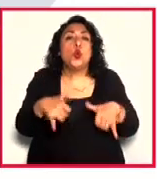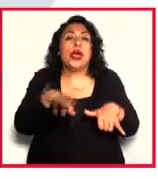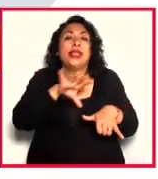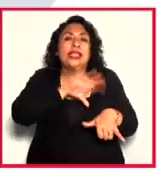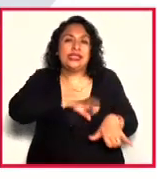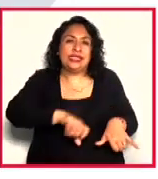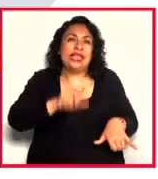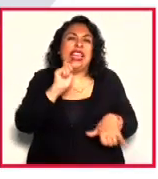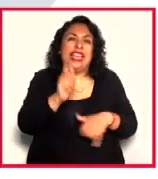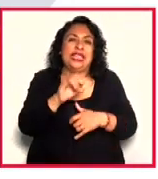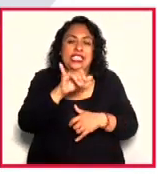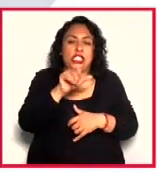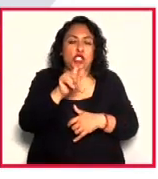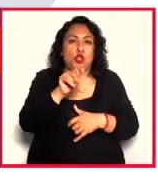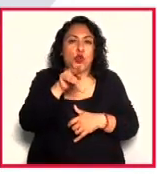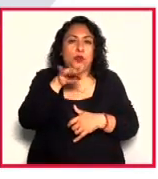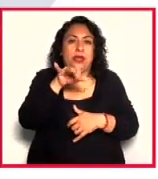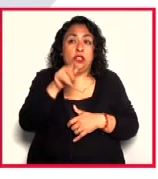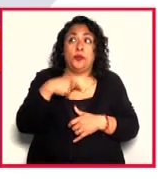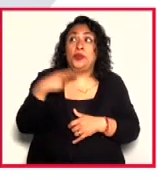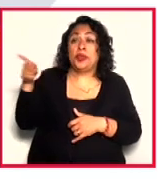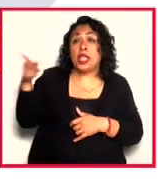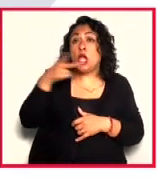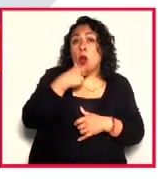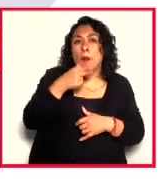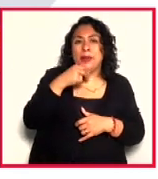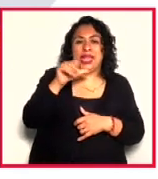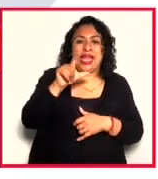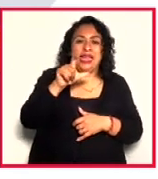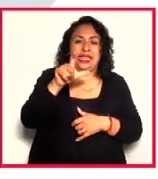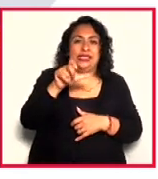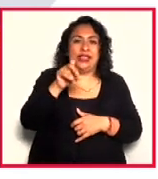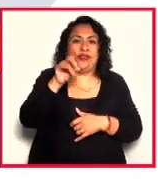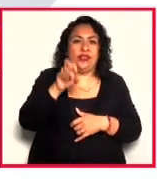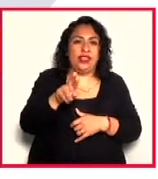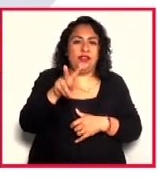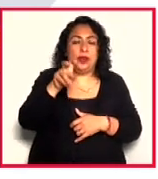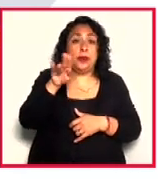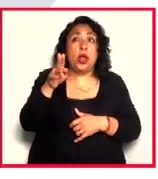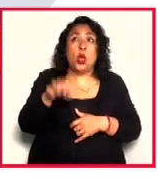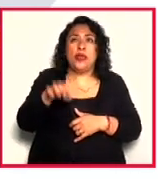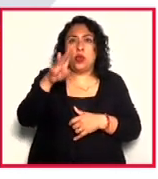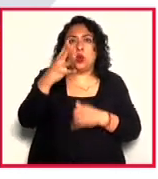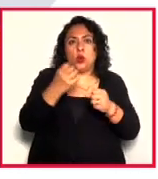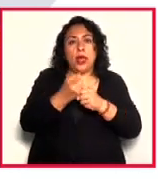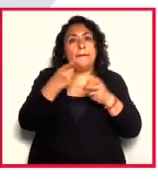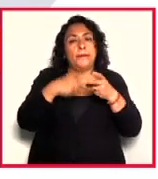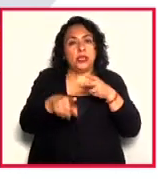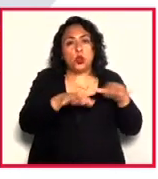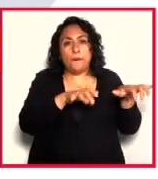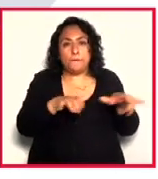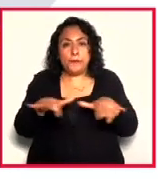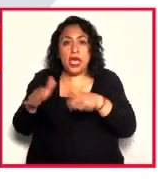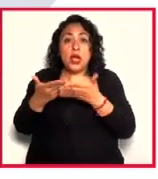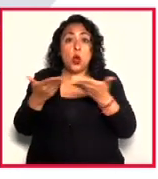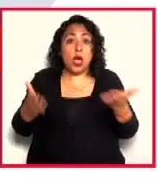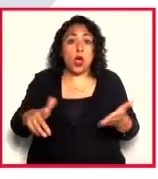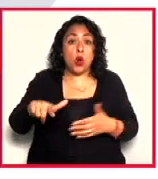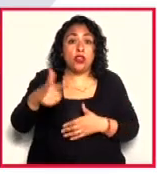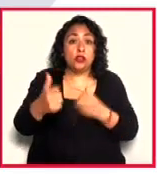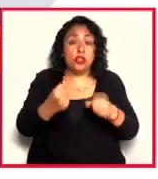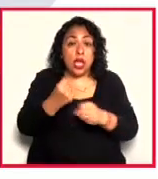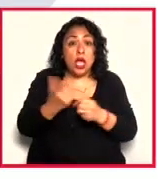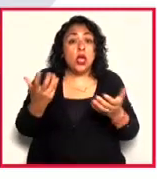instrumentos. Él es Alexander Vivero. Desde los 4 años comenzó a estudiar piano, y ahora que tiene 12 ganó el